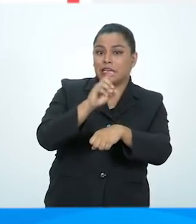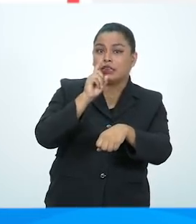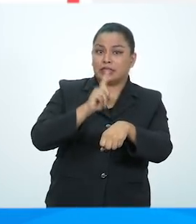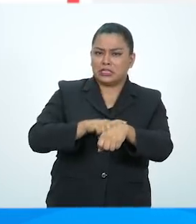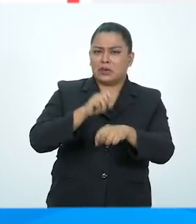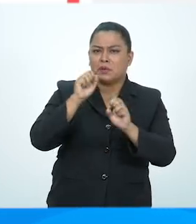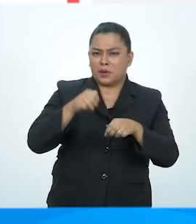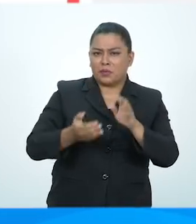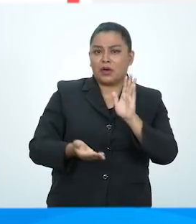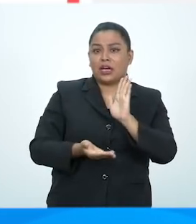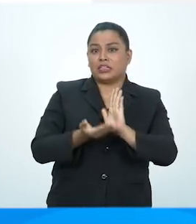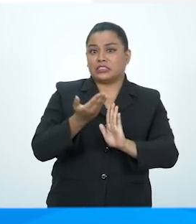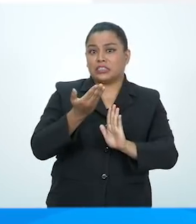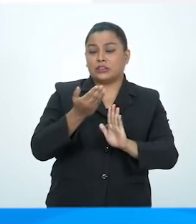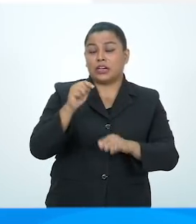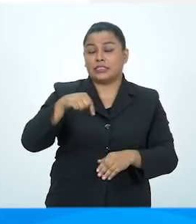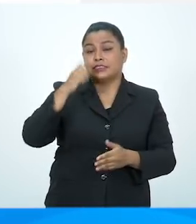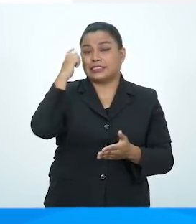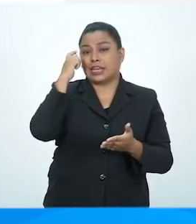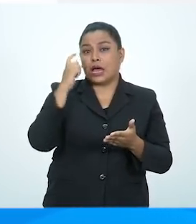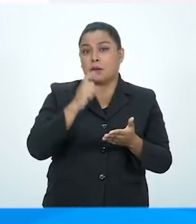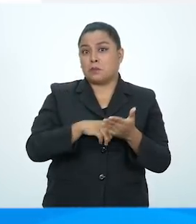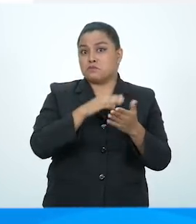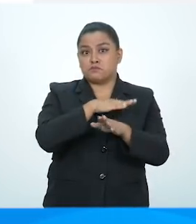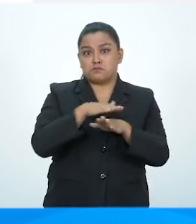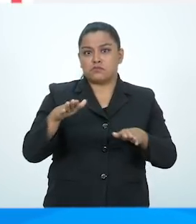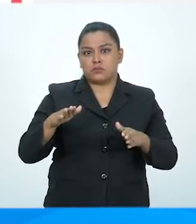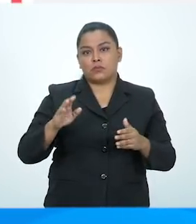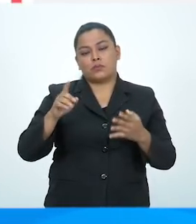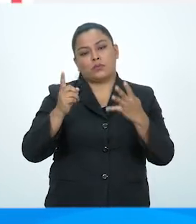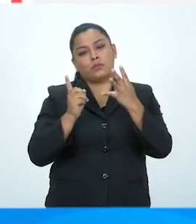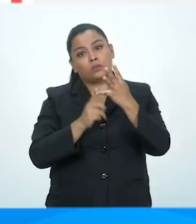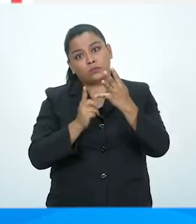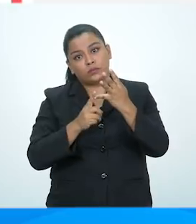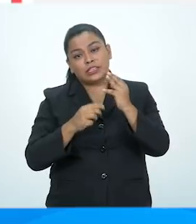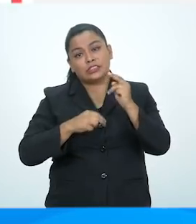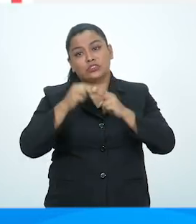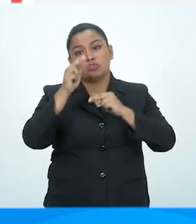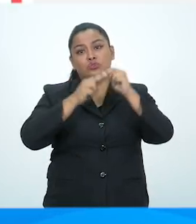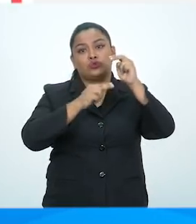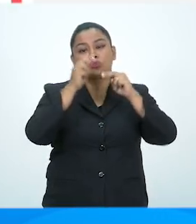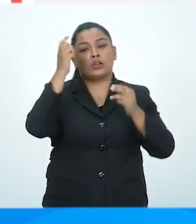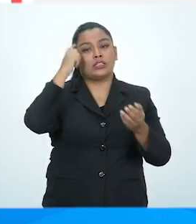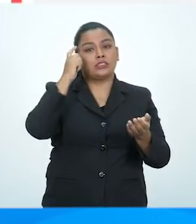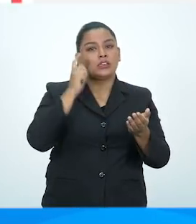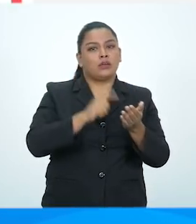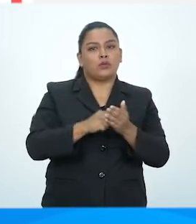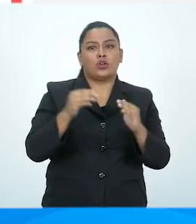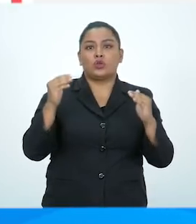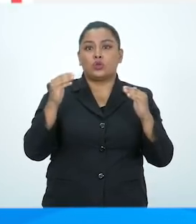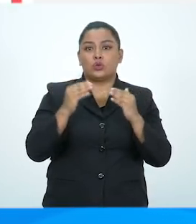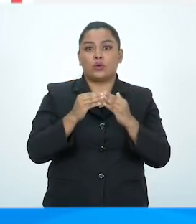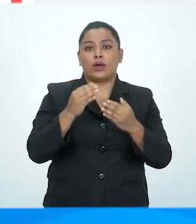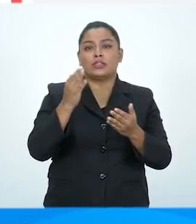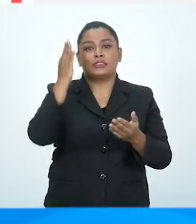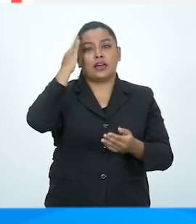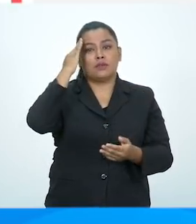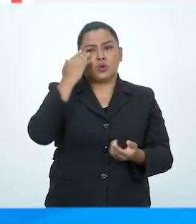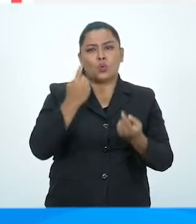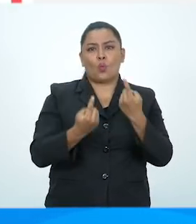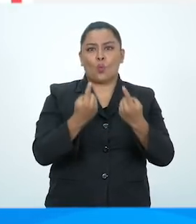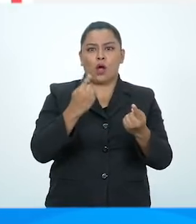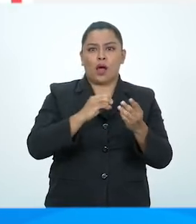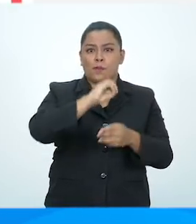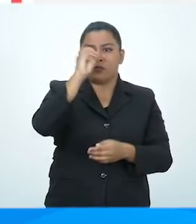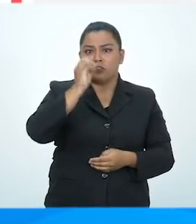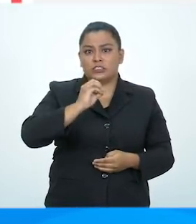el desarrollo de la prueba. Luego, la estructura de la prueba, así como la asignación de